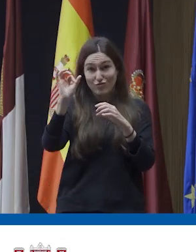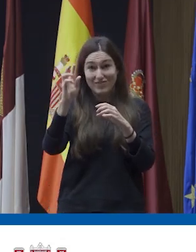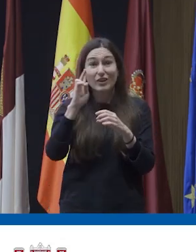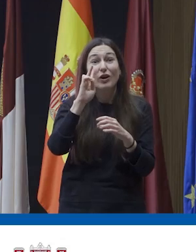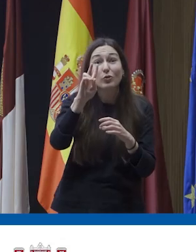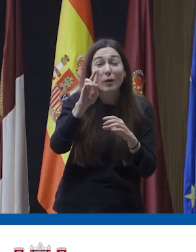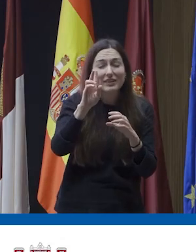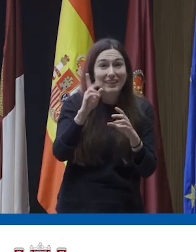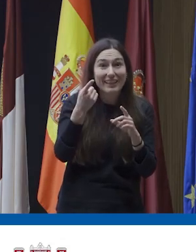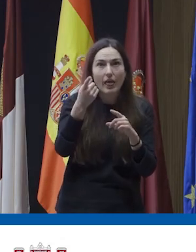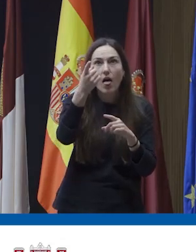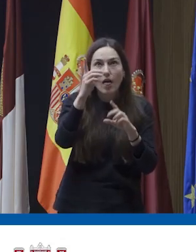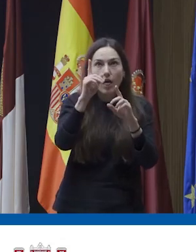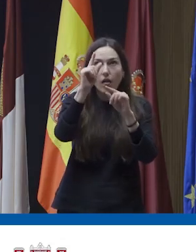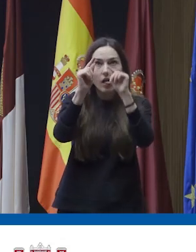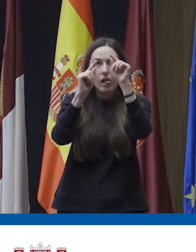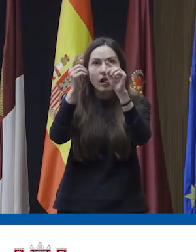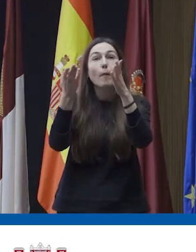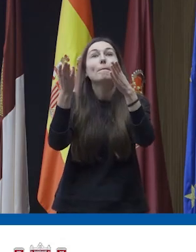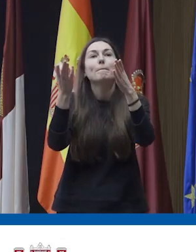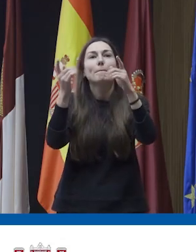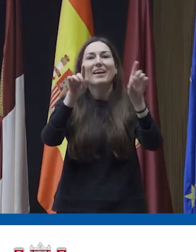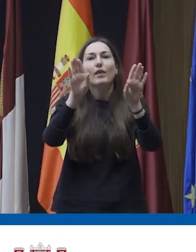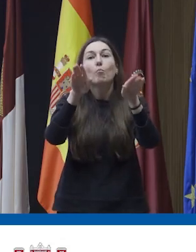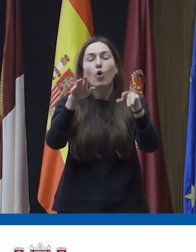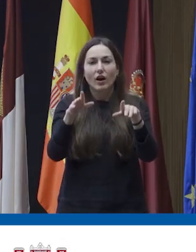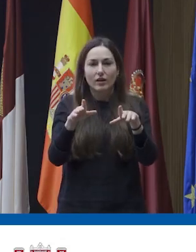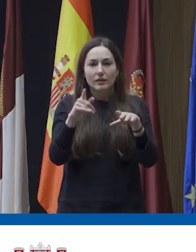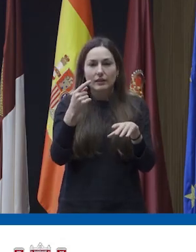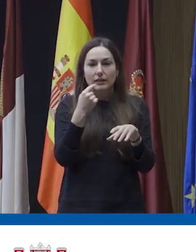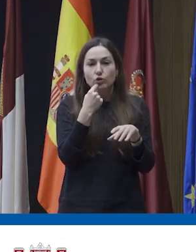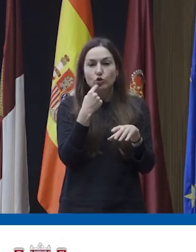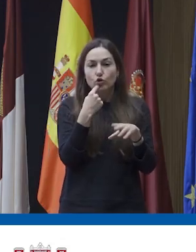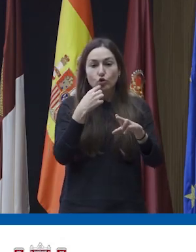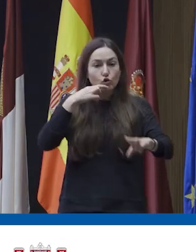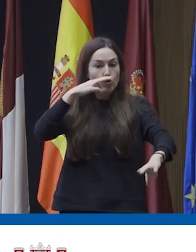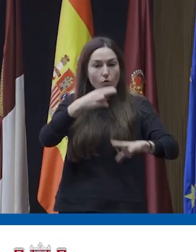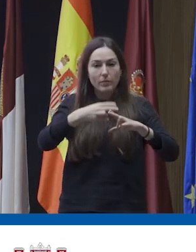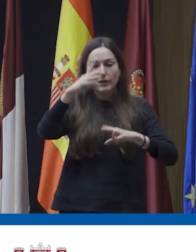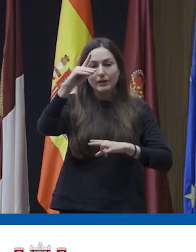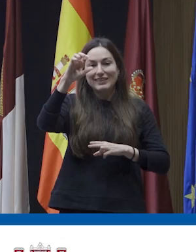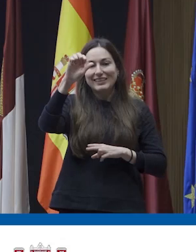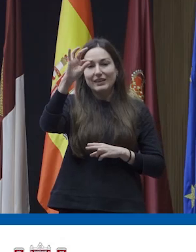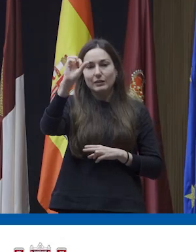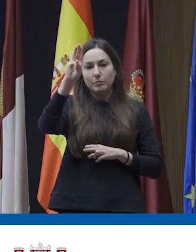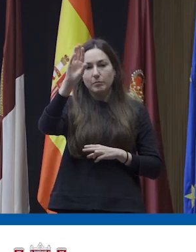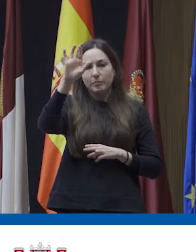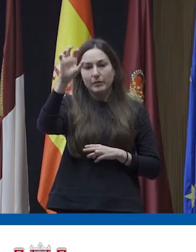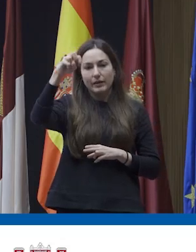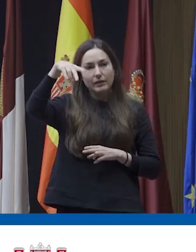luego van flotando, ¿vale? Que eso es lo que se llama típicamente el desprendimiento del gel vitrio. Que no desprendimiento de retina,